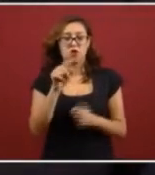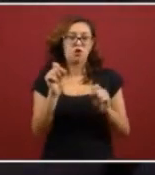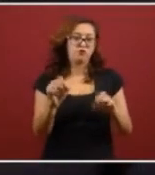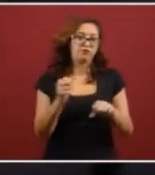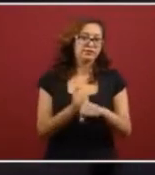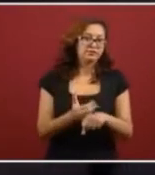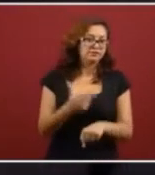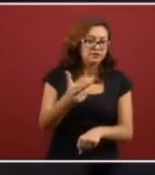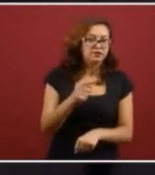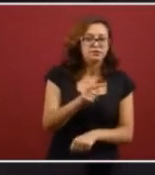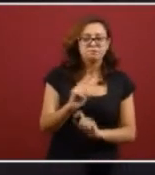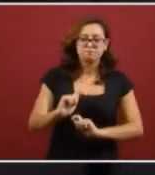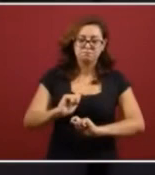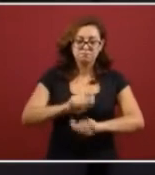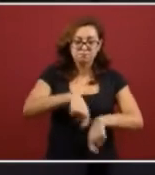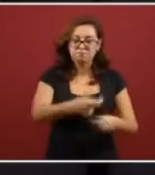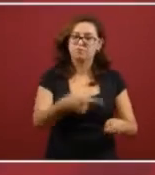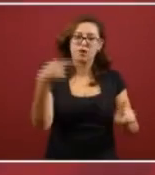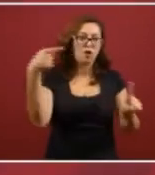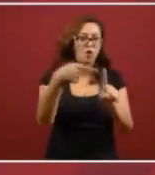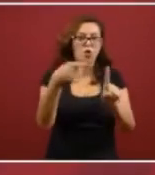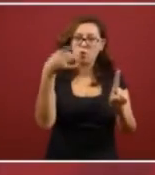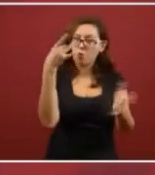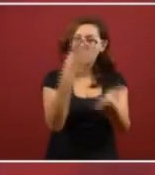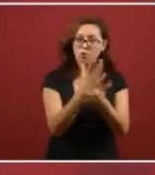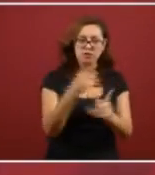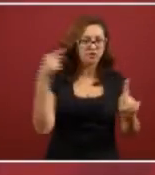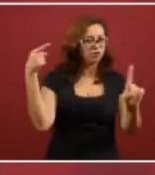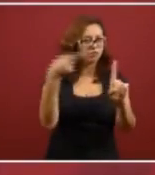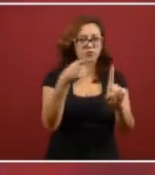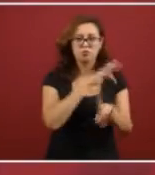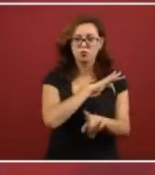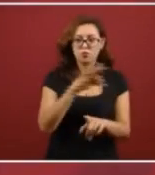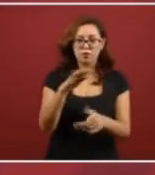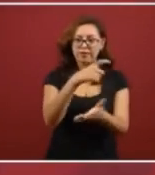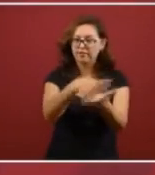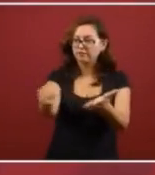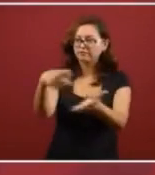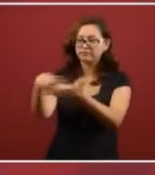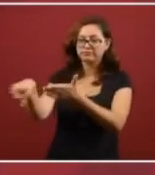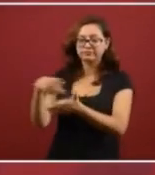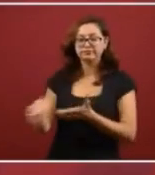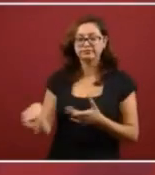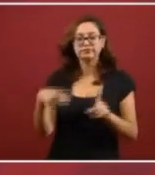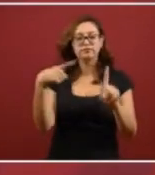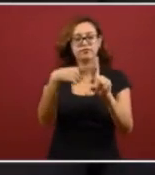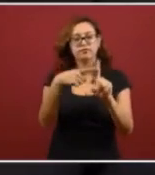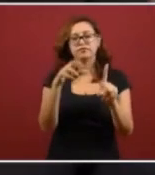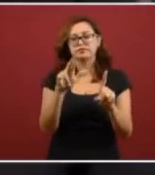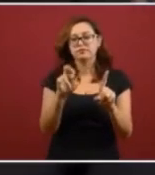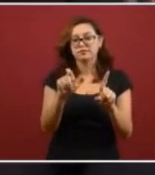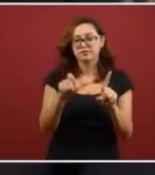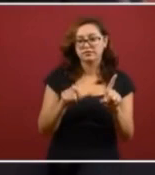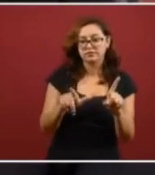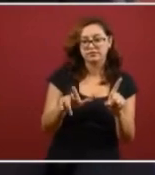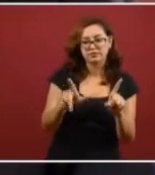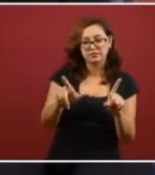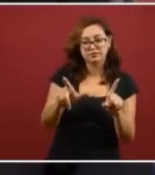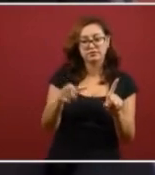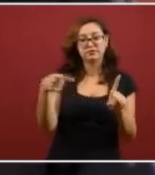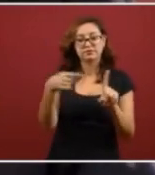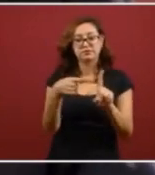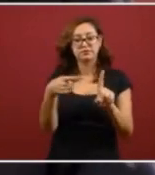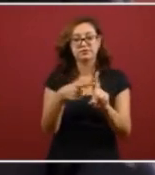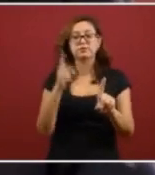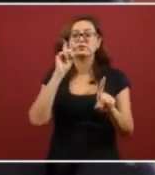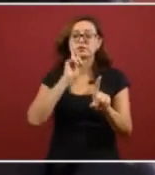Entonces, and so, ¿quién está ahí? So who's there? Raquel. Raquel. Que es una mujer